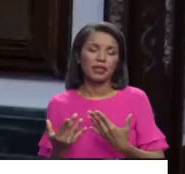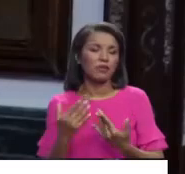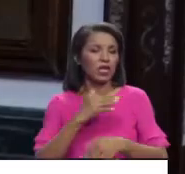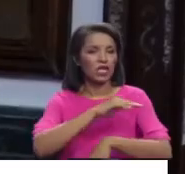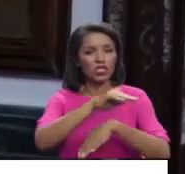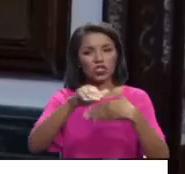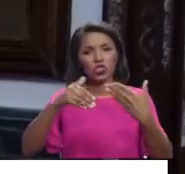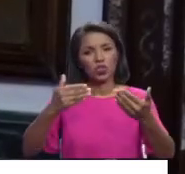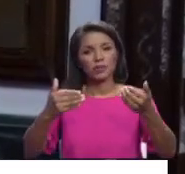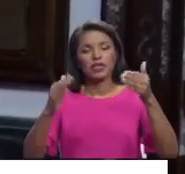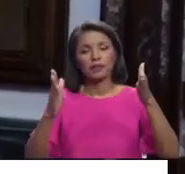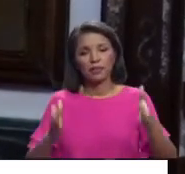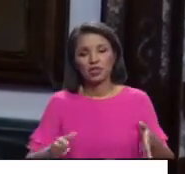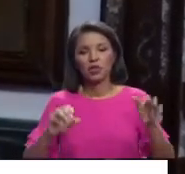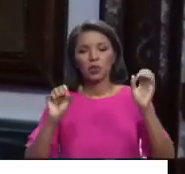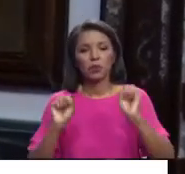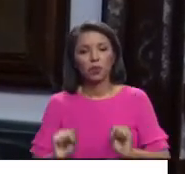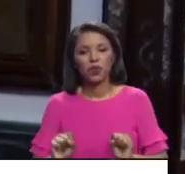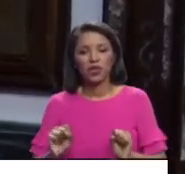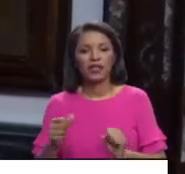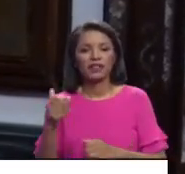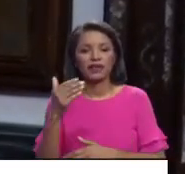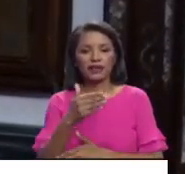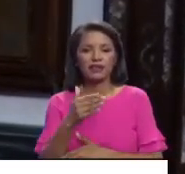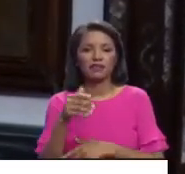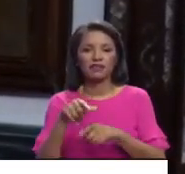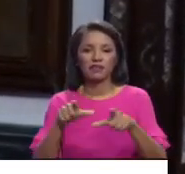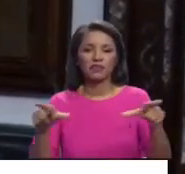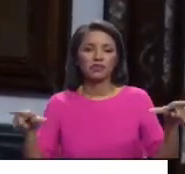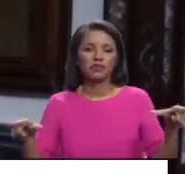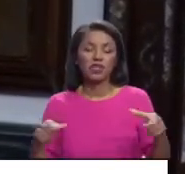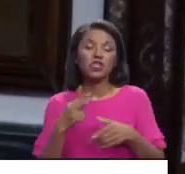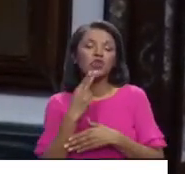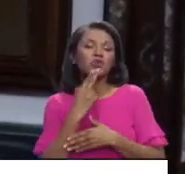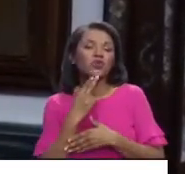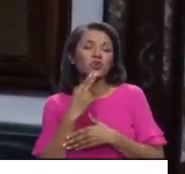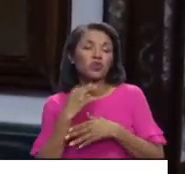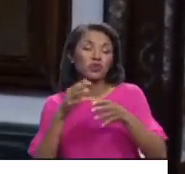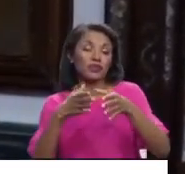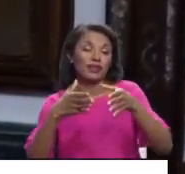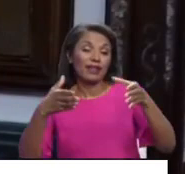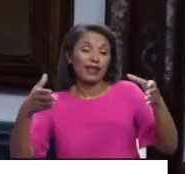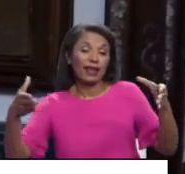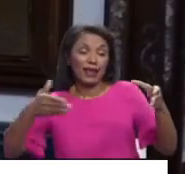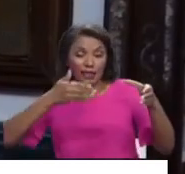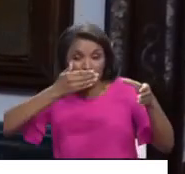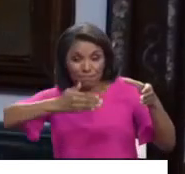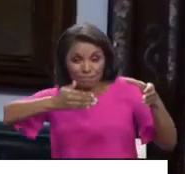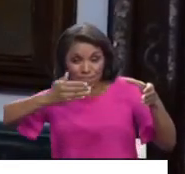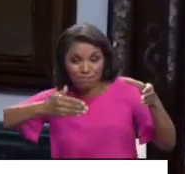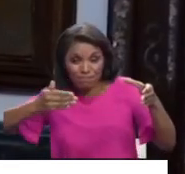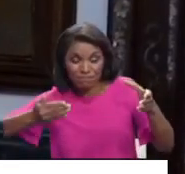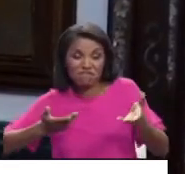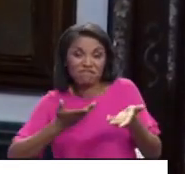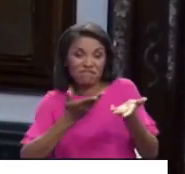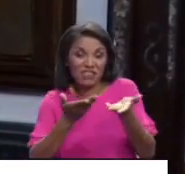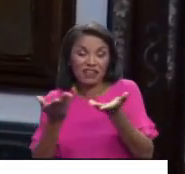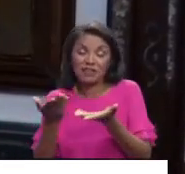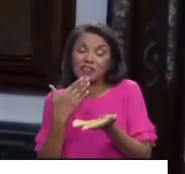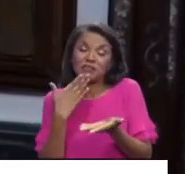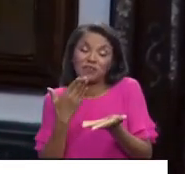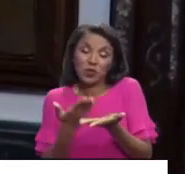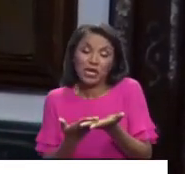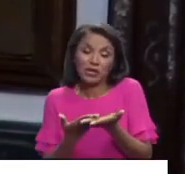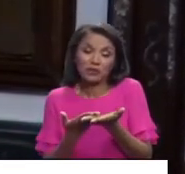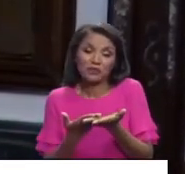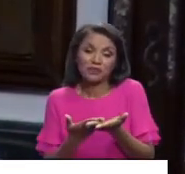que todos los panameños podamos compartir ese un dulce gigante que nos va a brindar el Club de Leones de Panamá, China.